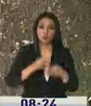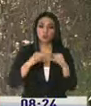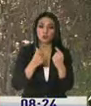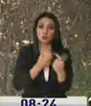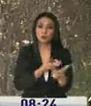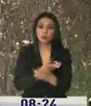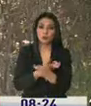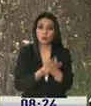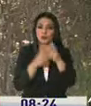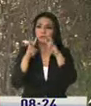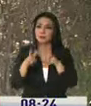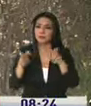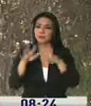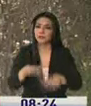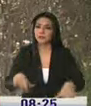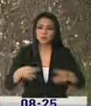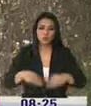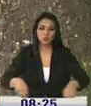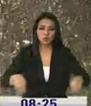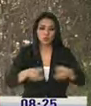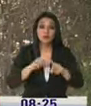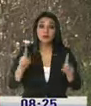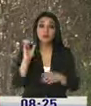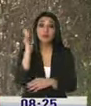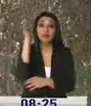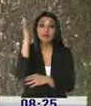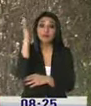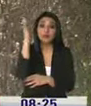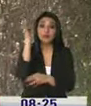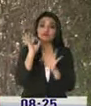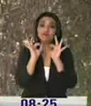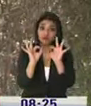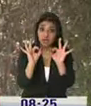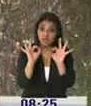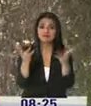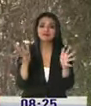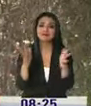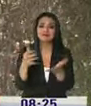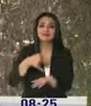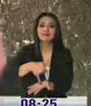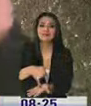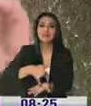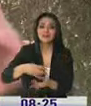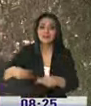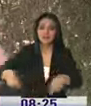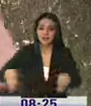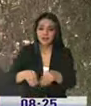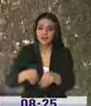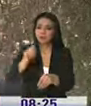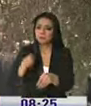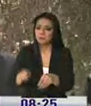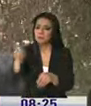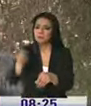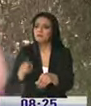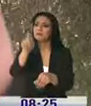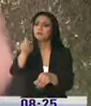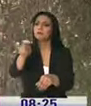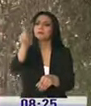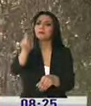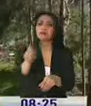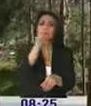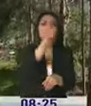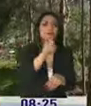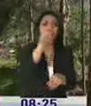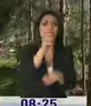a hacer el estudio de suelos y todo eso, y dijeron que estos árboles no eran los adecuados para este terreno y fueron marcando los árboles que tenían que ser